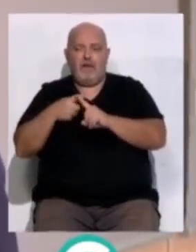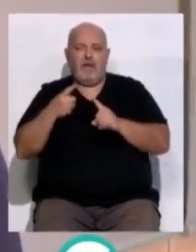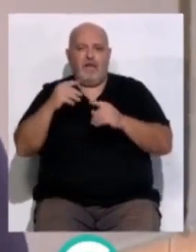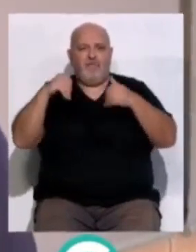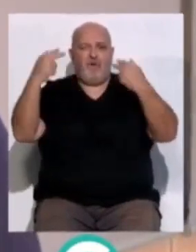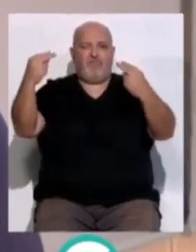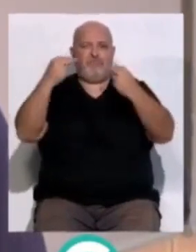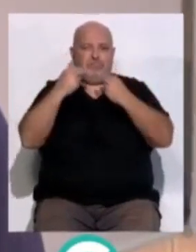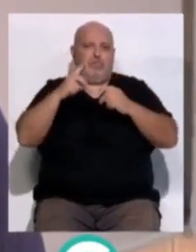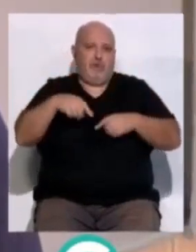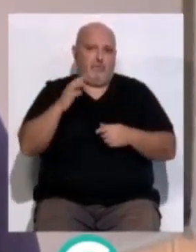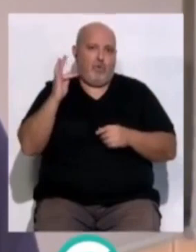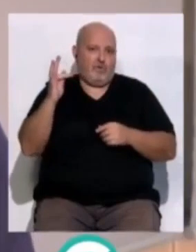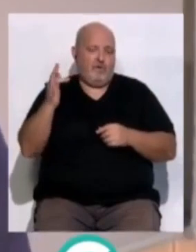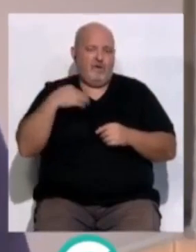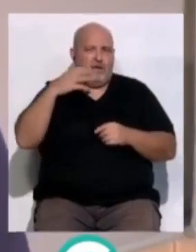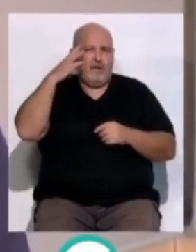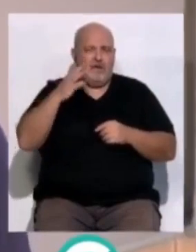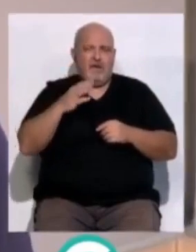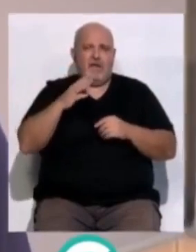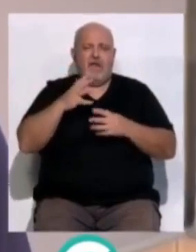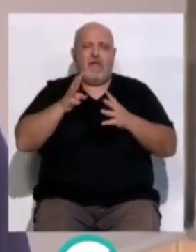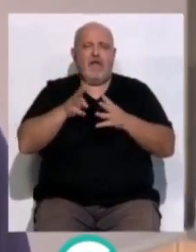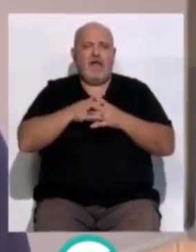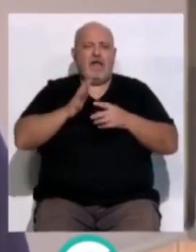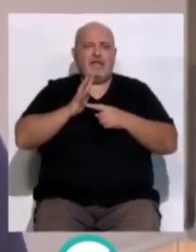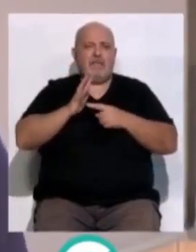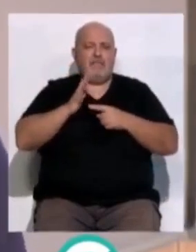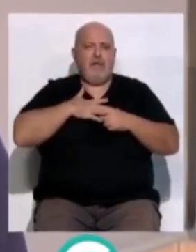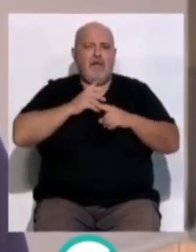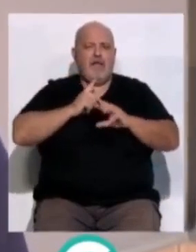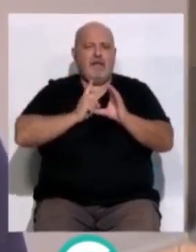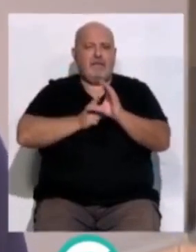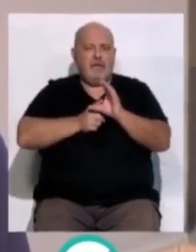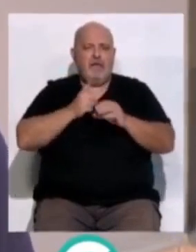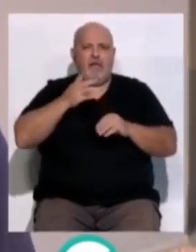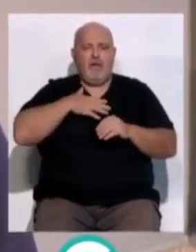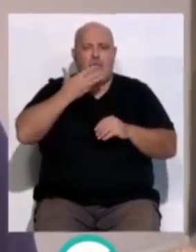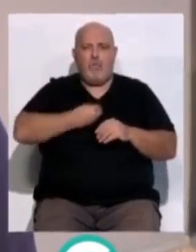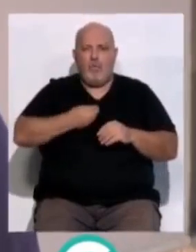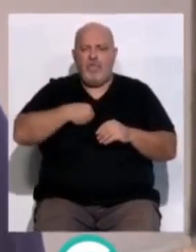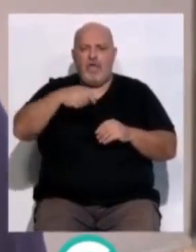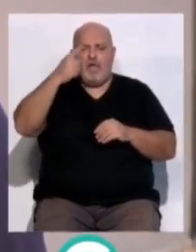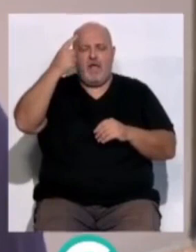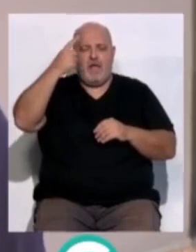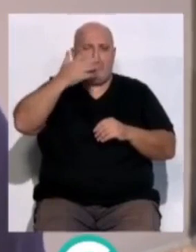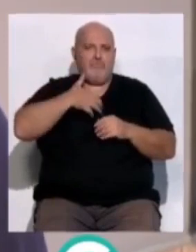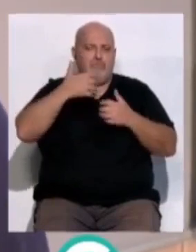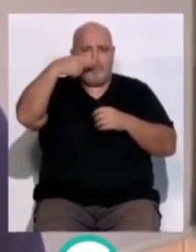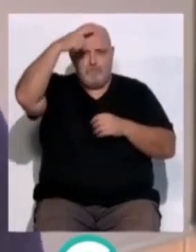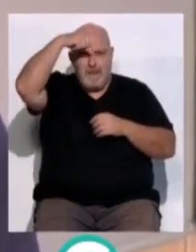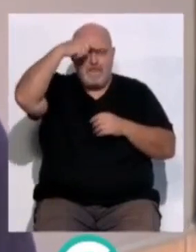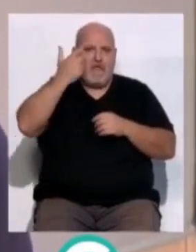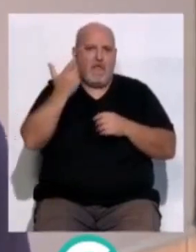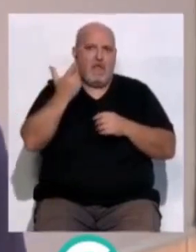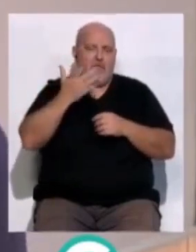exterior, porque si no recuerdo mal creo que está Castilla-La Mancha, Extremadura, Murcia, Melilla y toda la zona sur. Entonces es una promoción muy